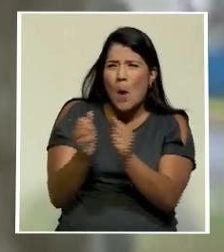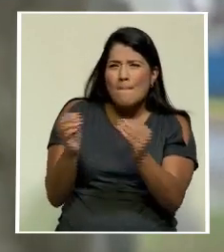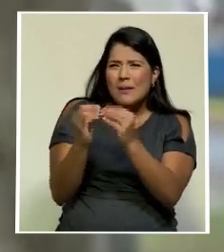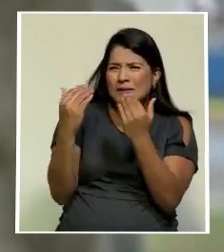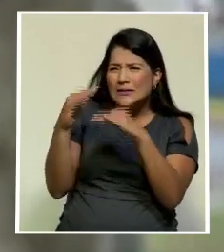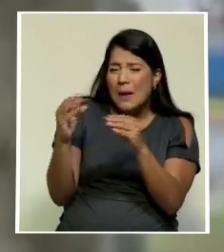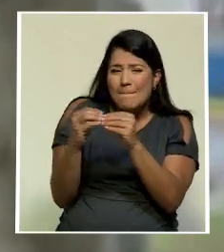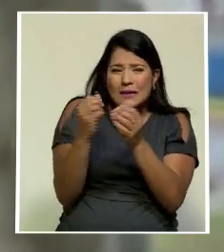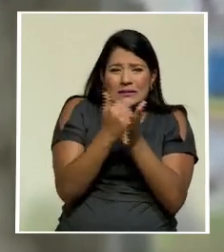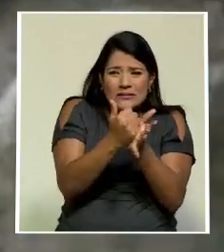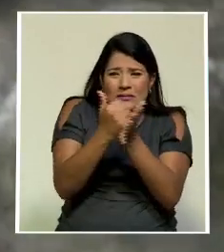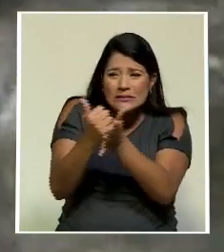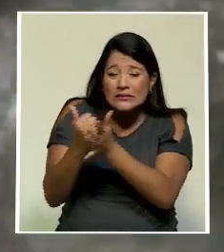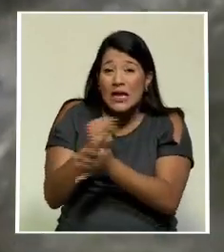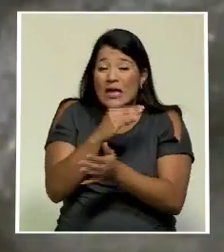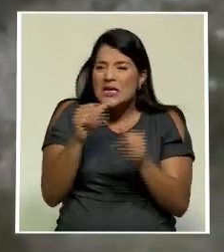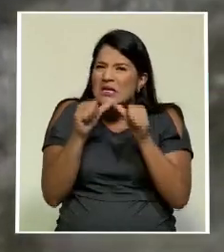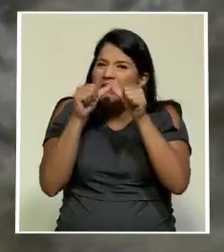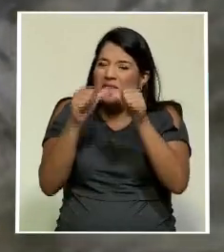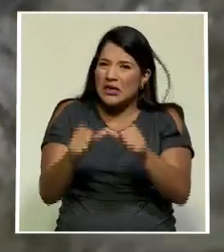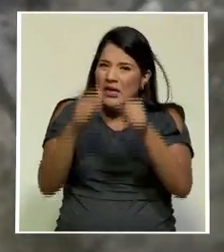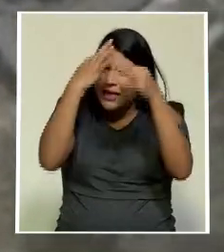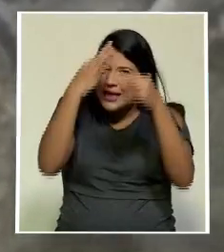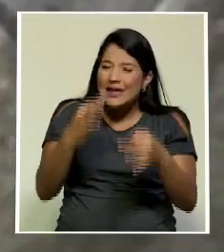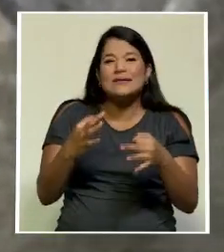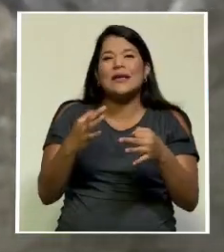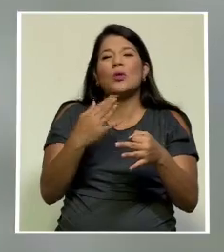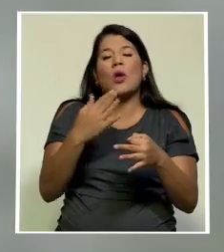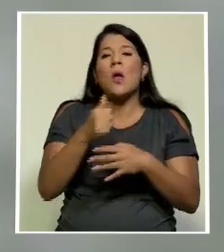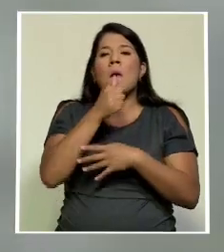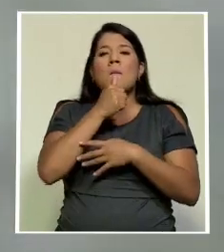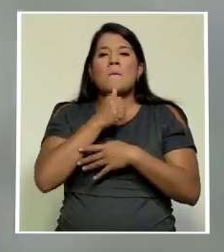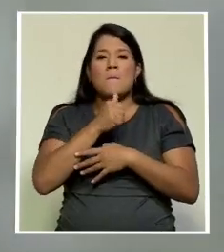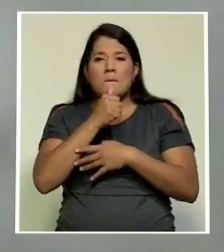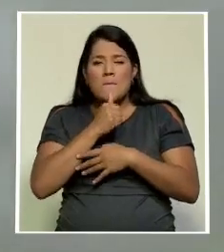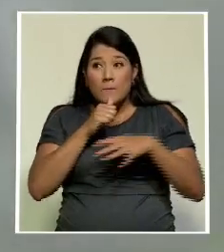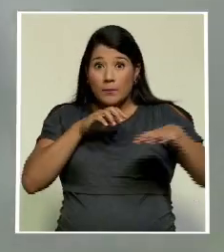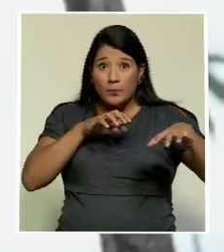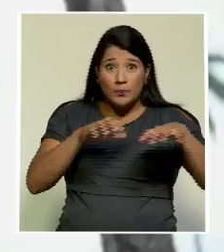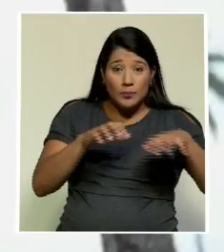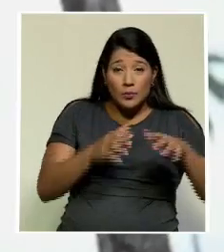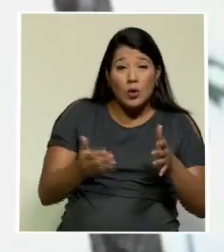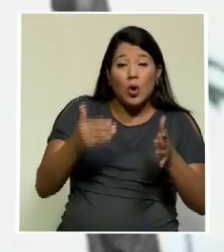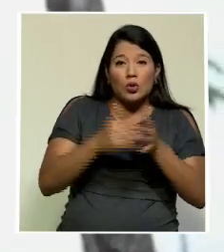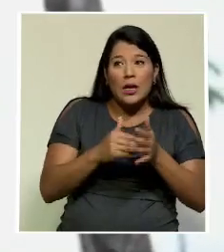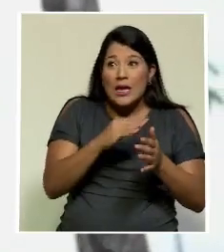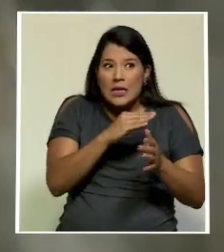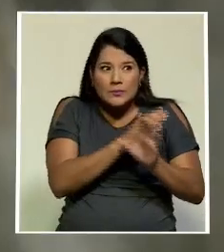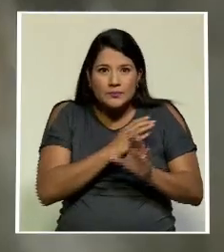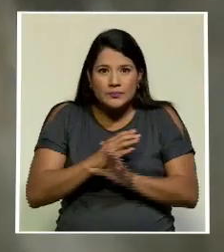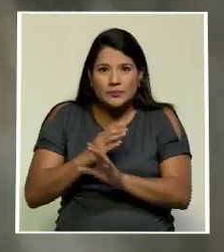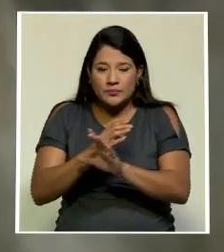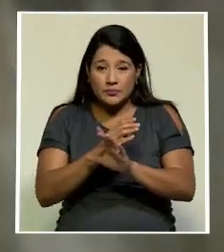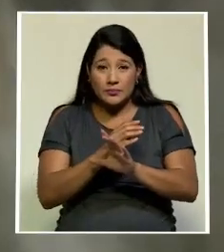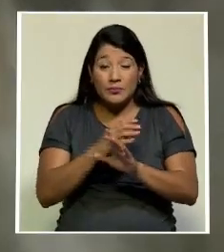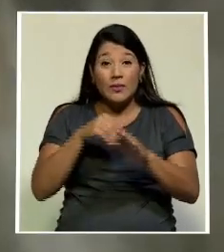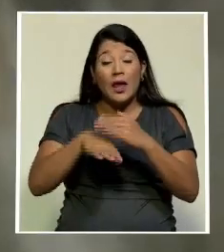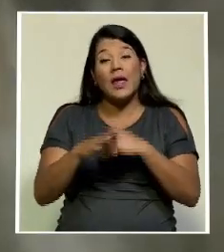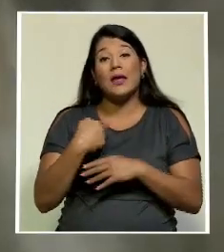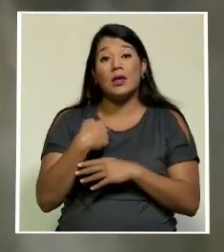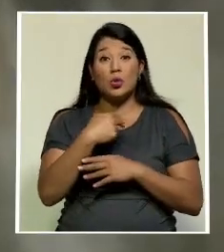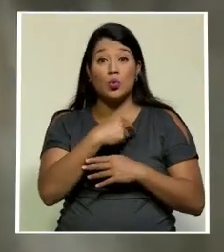apostando decididamente a la resiliencia, la reactivación y la salvaguarda de nuestras manifestaciones,